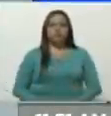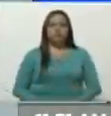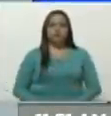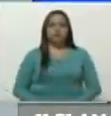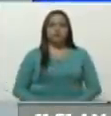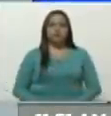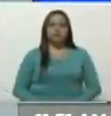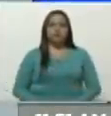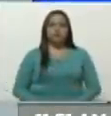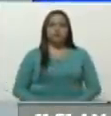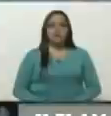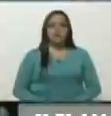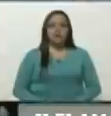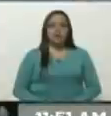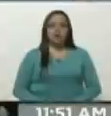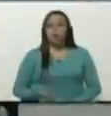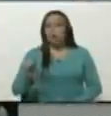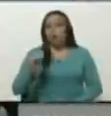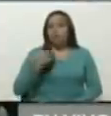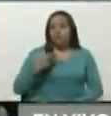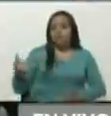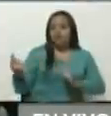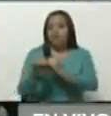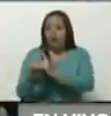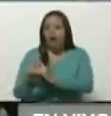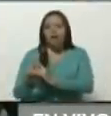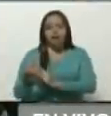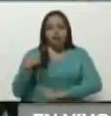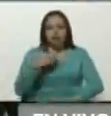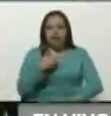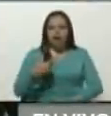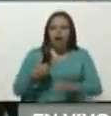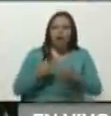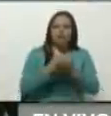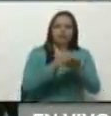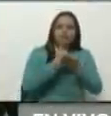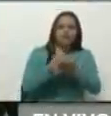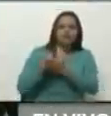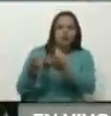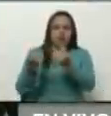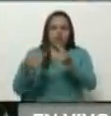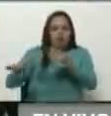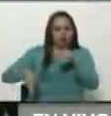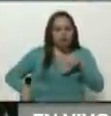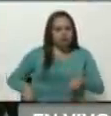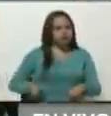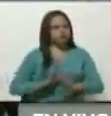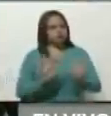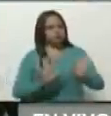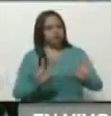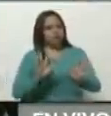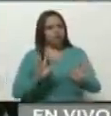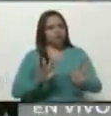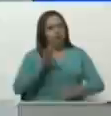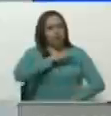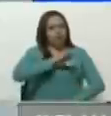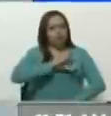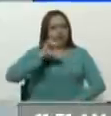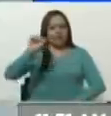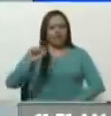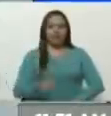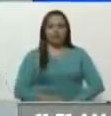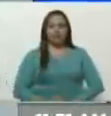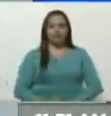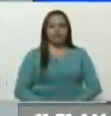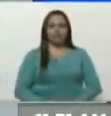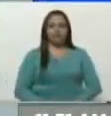caso, le voy a caer bien o no, toda esa serie de cosas. Es decir, entonces ya eso es impresionante. Y entonces